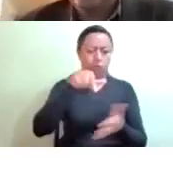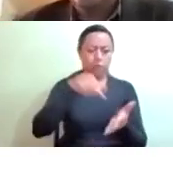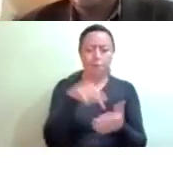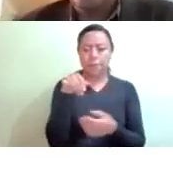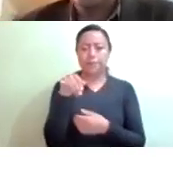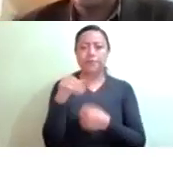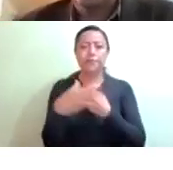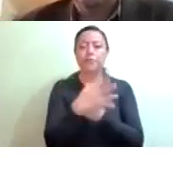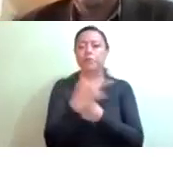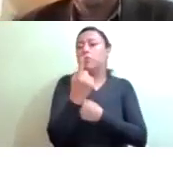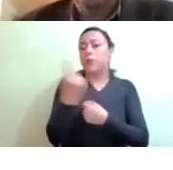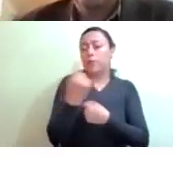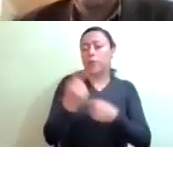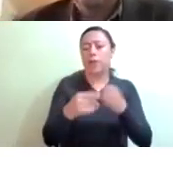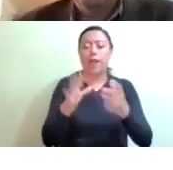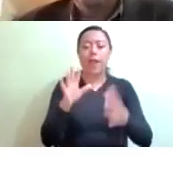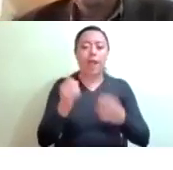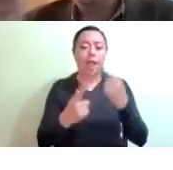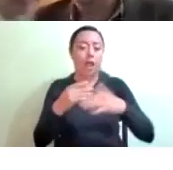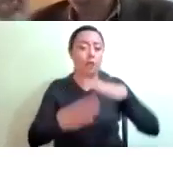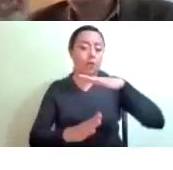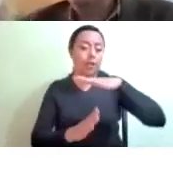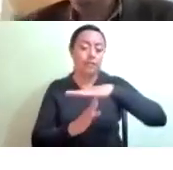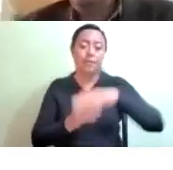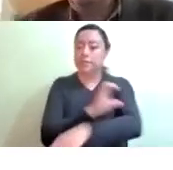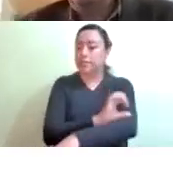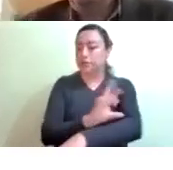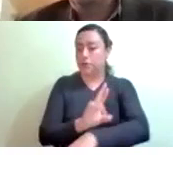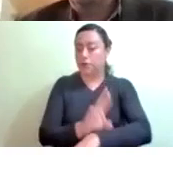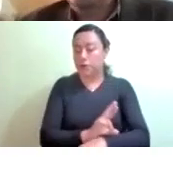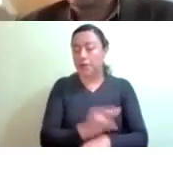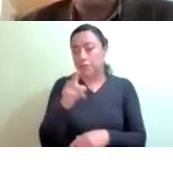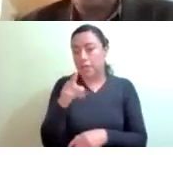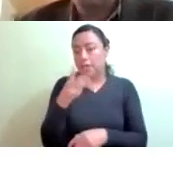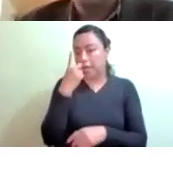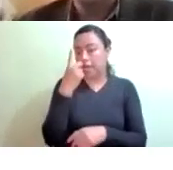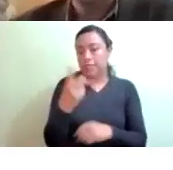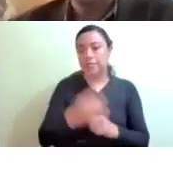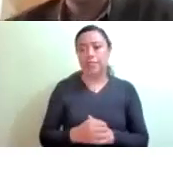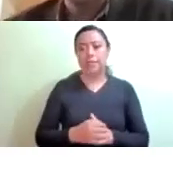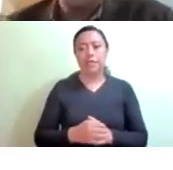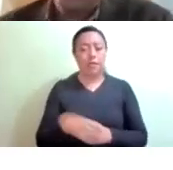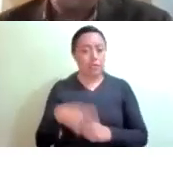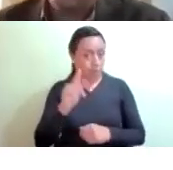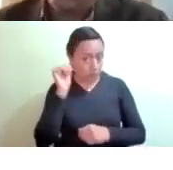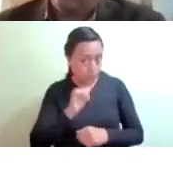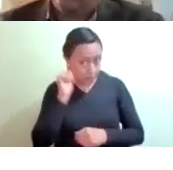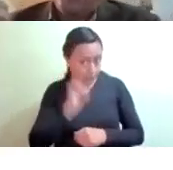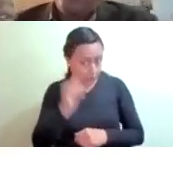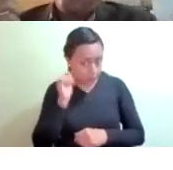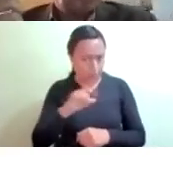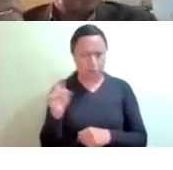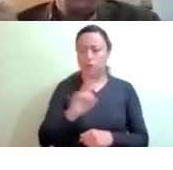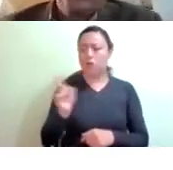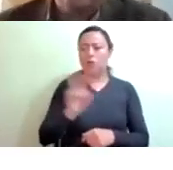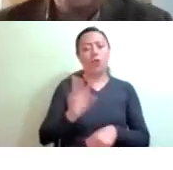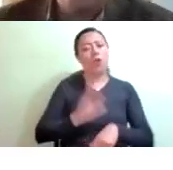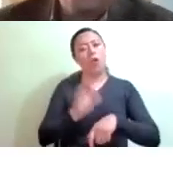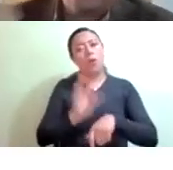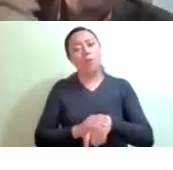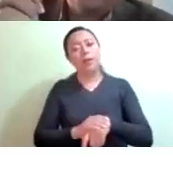instancias estas de la mesa de coordinación, y ahí les dicen, ¿no? Pero no siempre, ¿eh? En la mayoría de los casos, pues